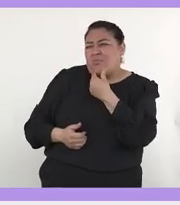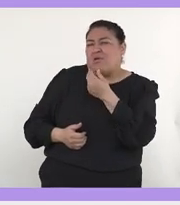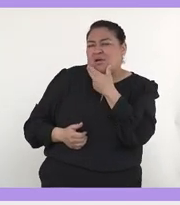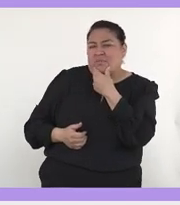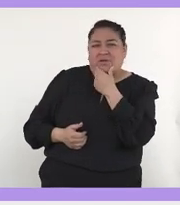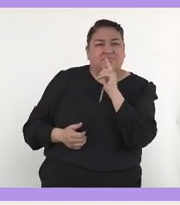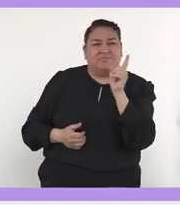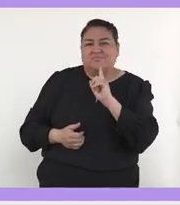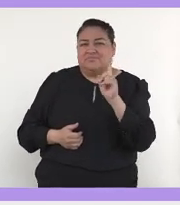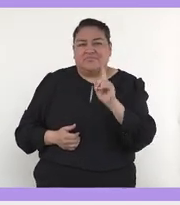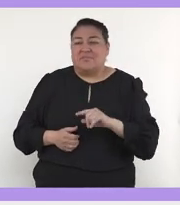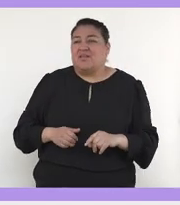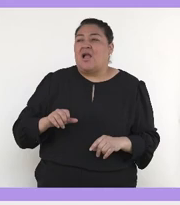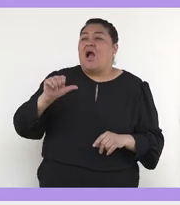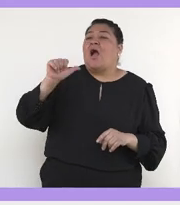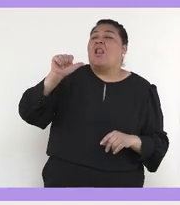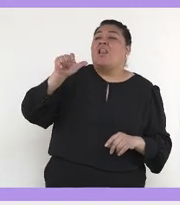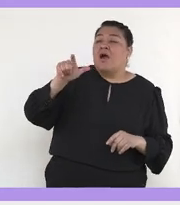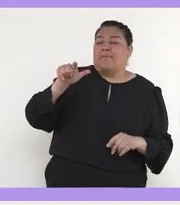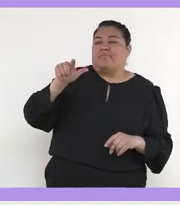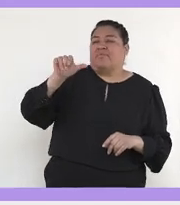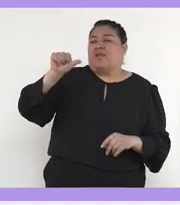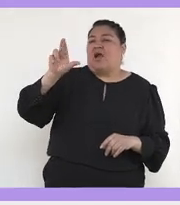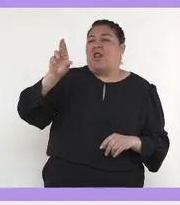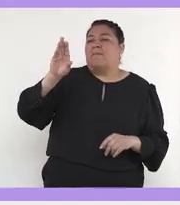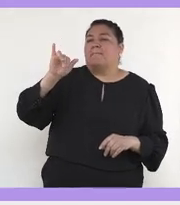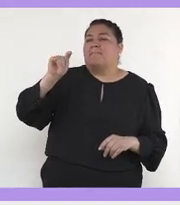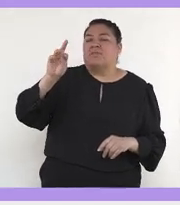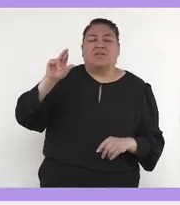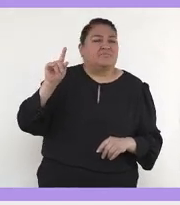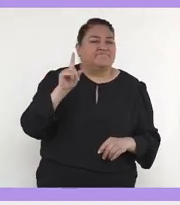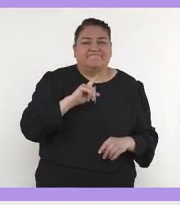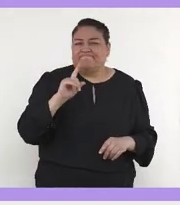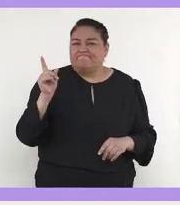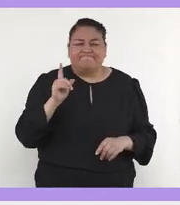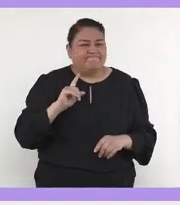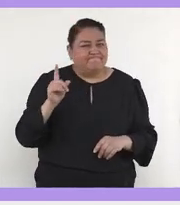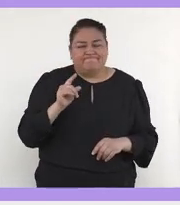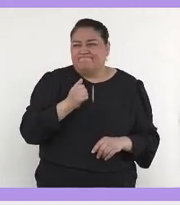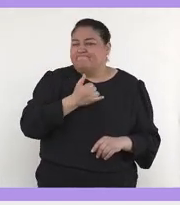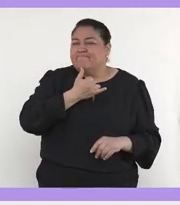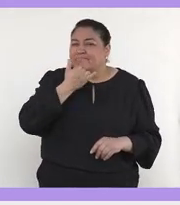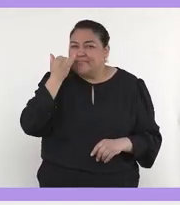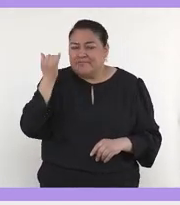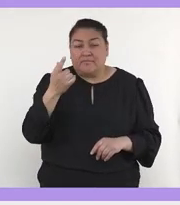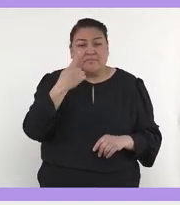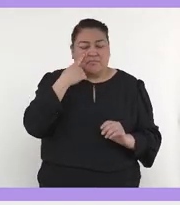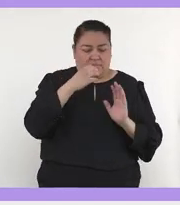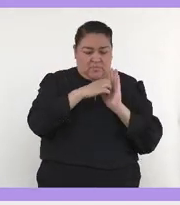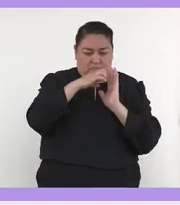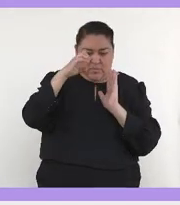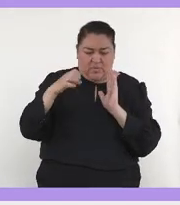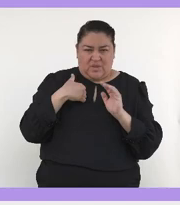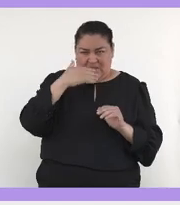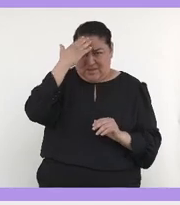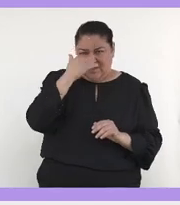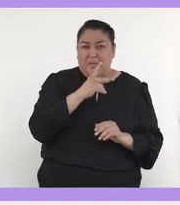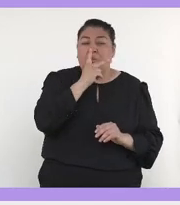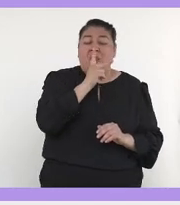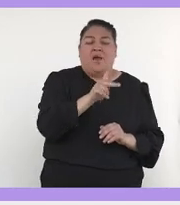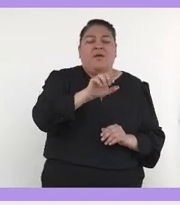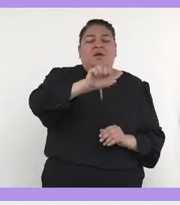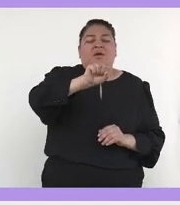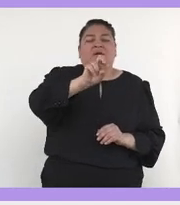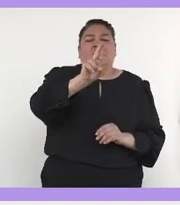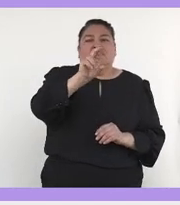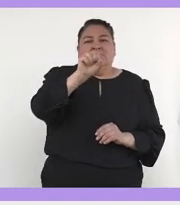Entonces vamos a decir la árbitro por no O sea hay que por ejemplo en el caso de los sustantivos que tienen